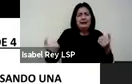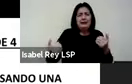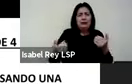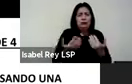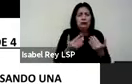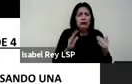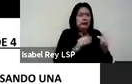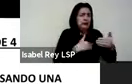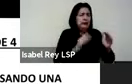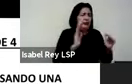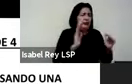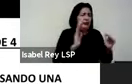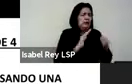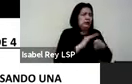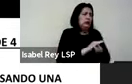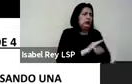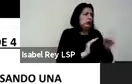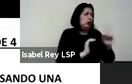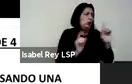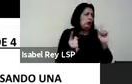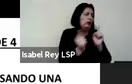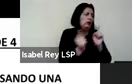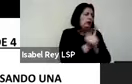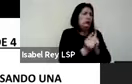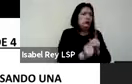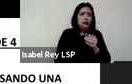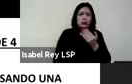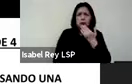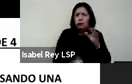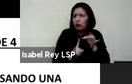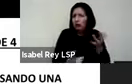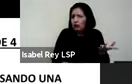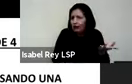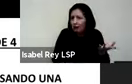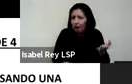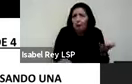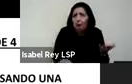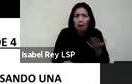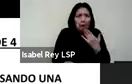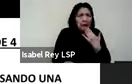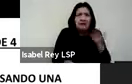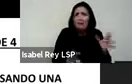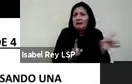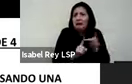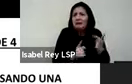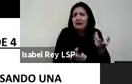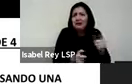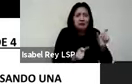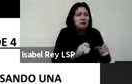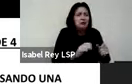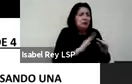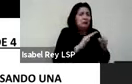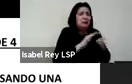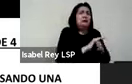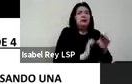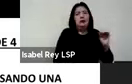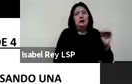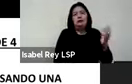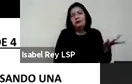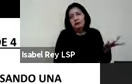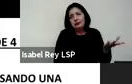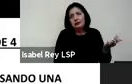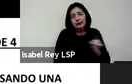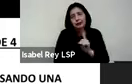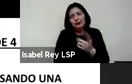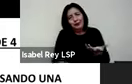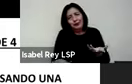encierra en su casa y no ve a nadie. ¿Quién lo va a contagiar? ¿No es cierto? ¿Quién lo va a contagiar? 0%. Pero eso es